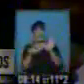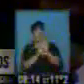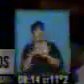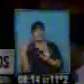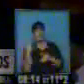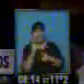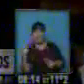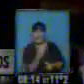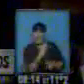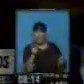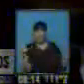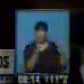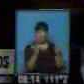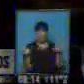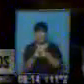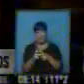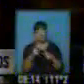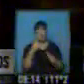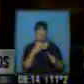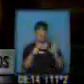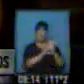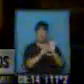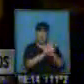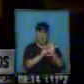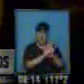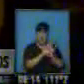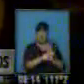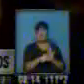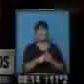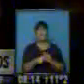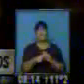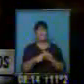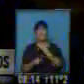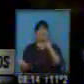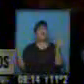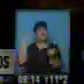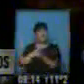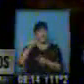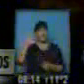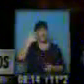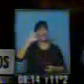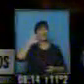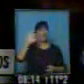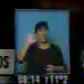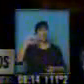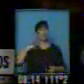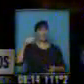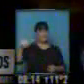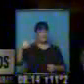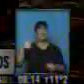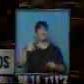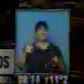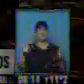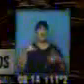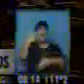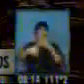acordado aislar el tema de la ley de adopción dentro de lo que era la gran reforma al Código Civil y avanzar en este tema para que en el marco